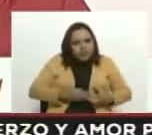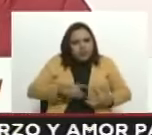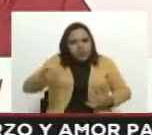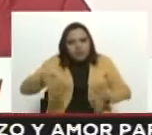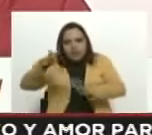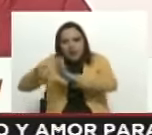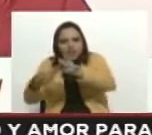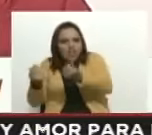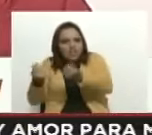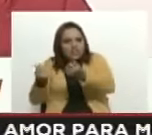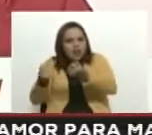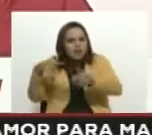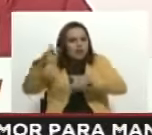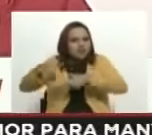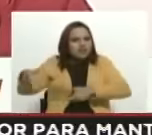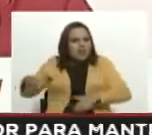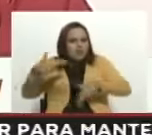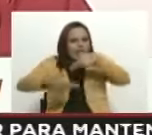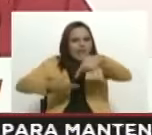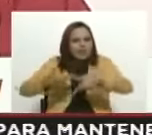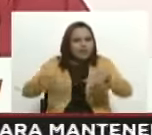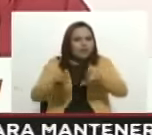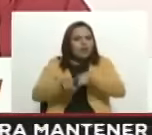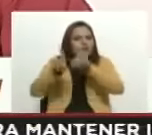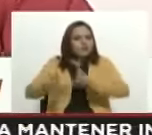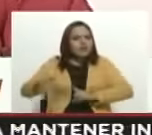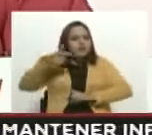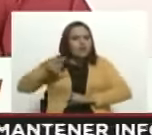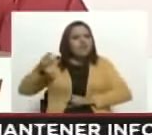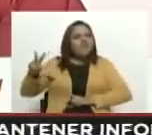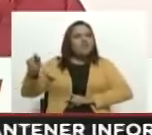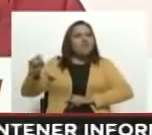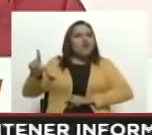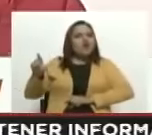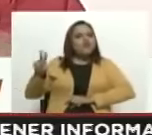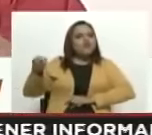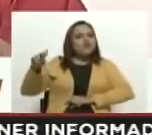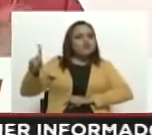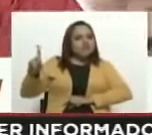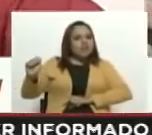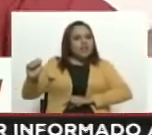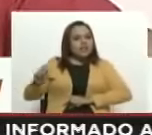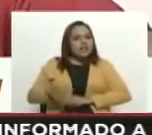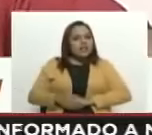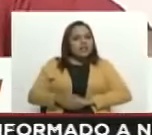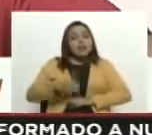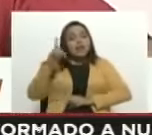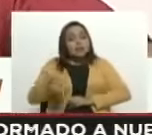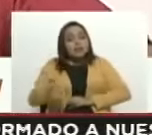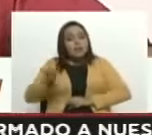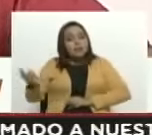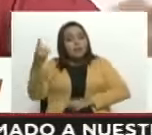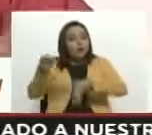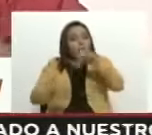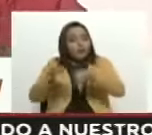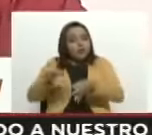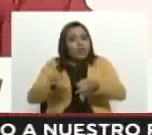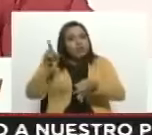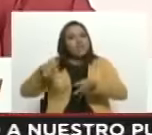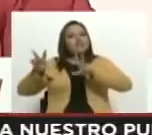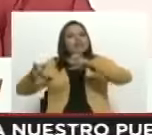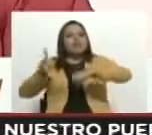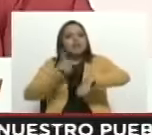la plata a los malandros de Voluntad Popular, junto con los de Primera Justicia, los ADECO, Nuevo Tiempo y también los de 20